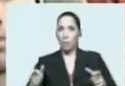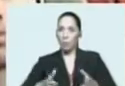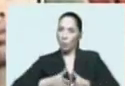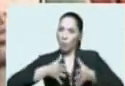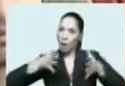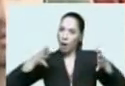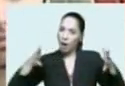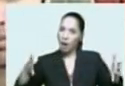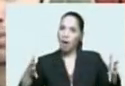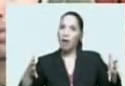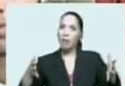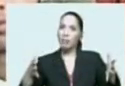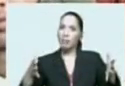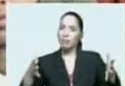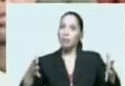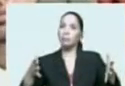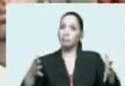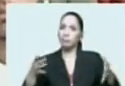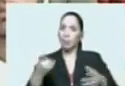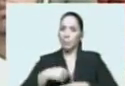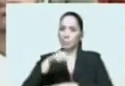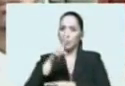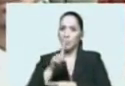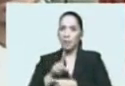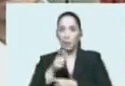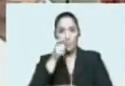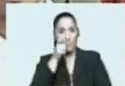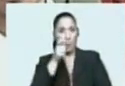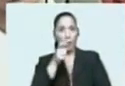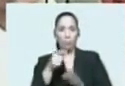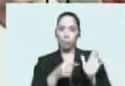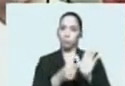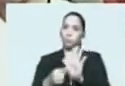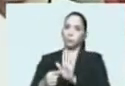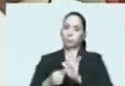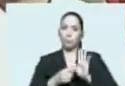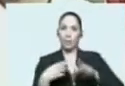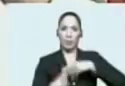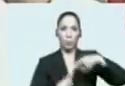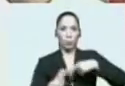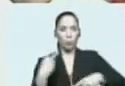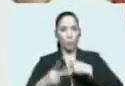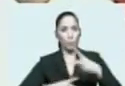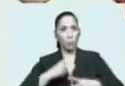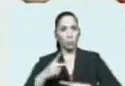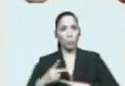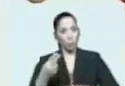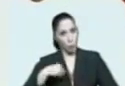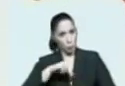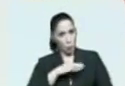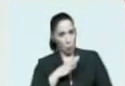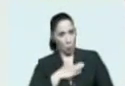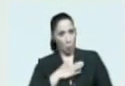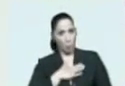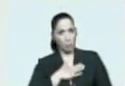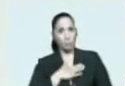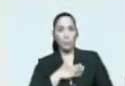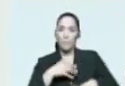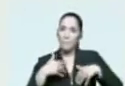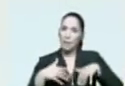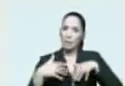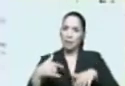propio proceso revolucionario referencia de dignidad en el mundo entero como militante de esta revolución hija de esas luchas